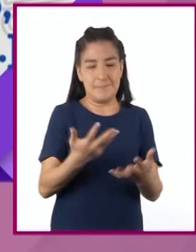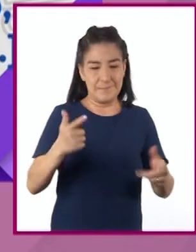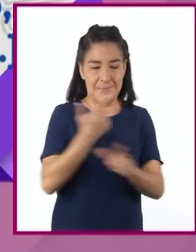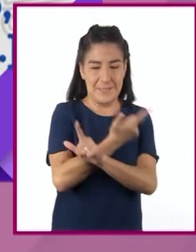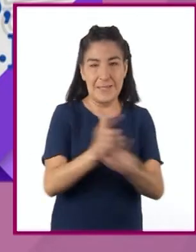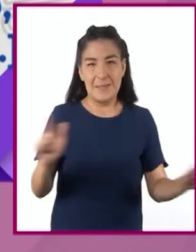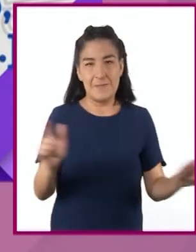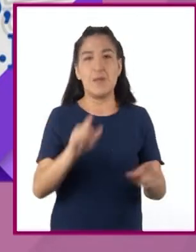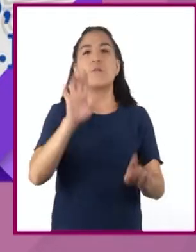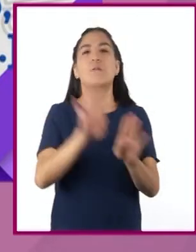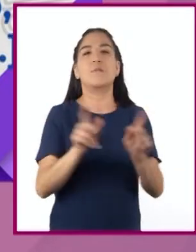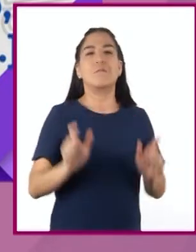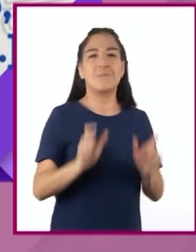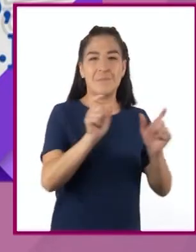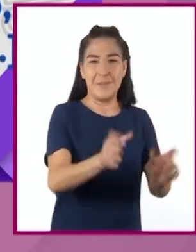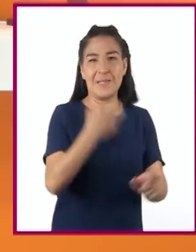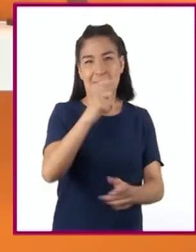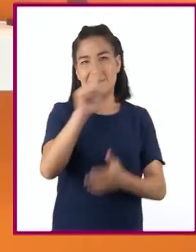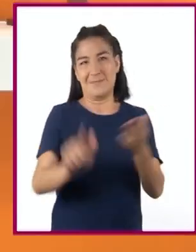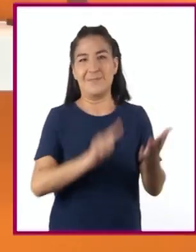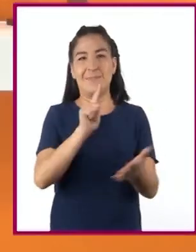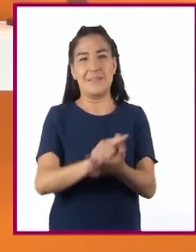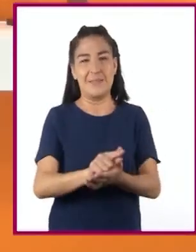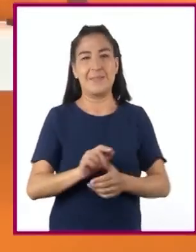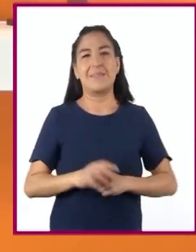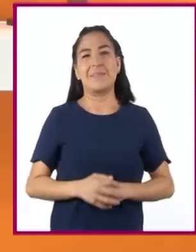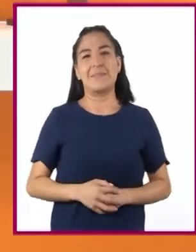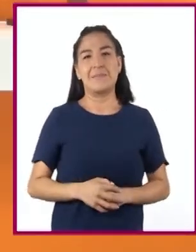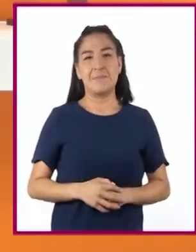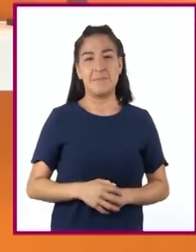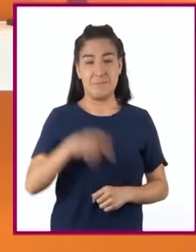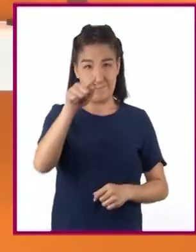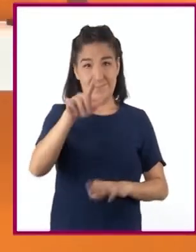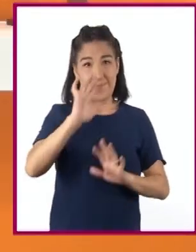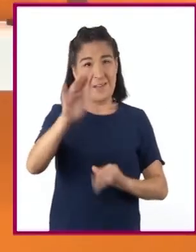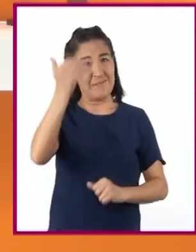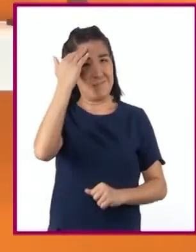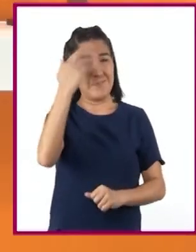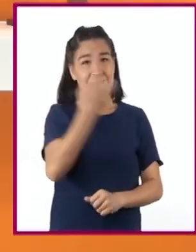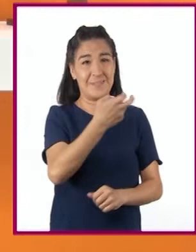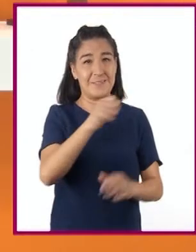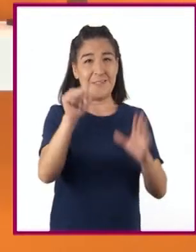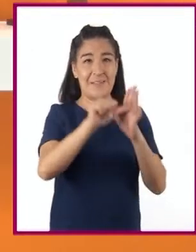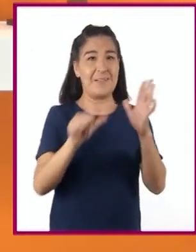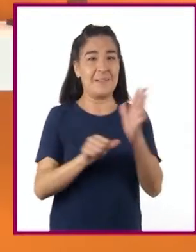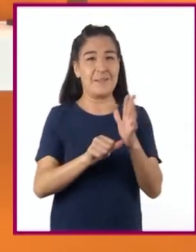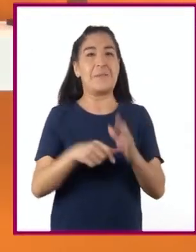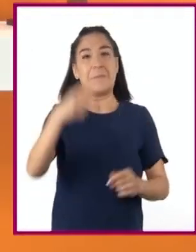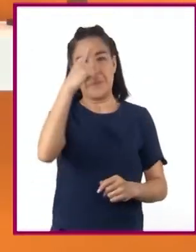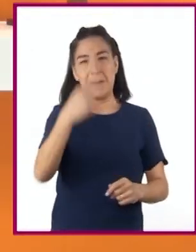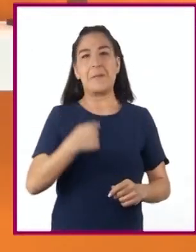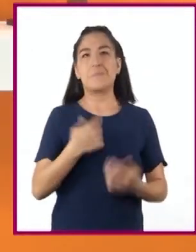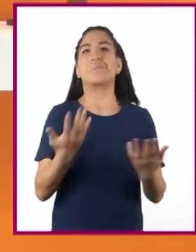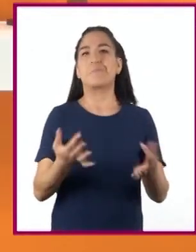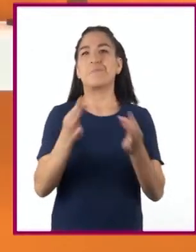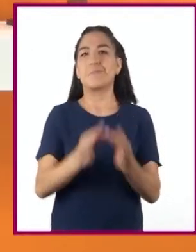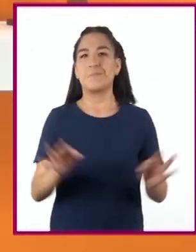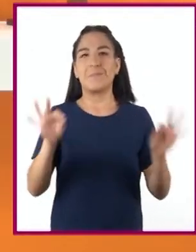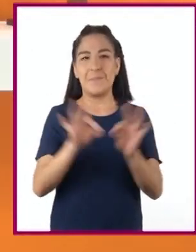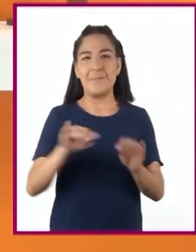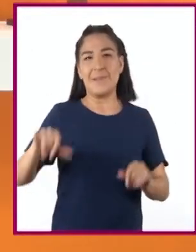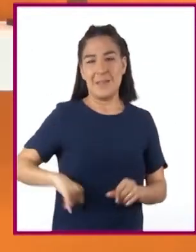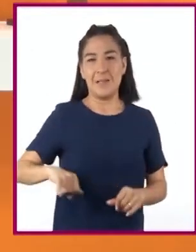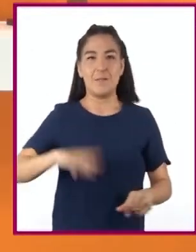libertad y protección de las leyes. ¿Conocían el contenido de estos artículos? Para mí son de gran relevancia,